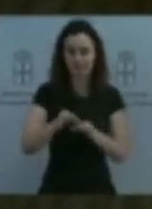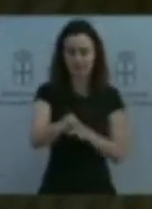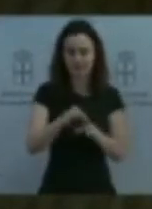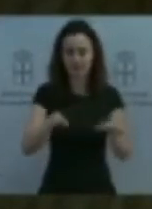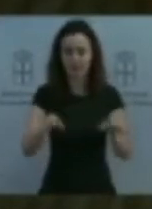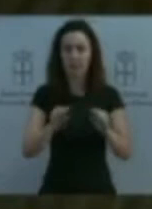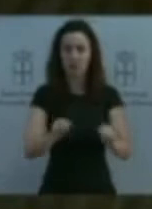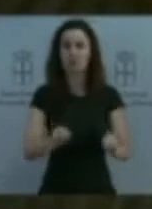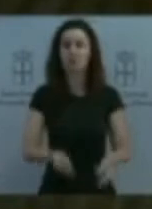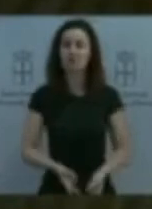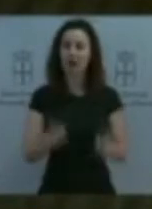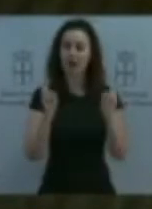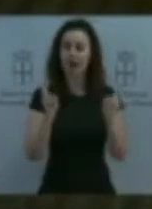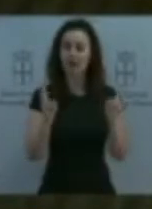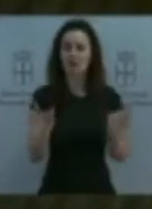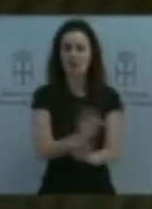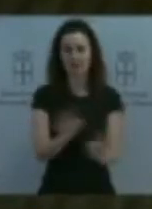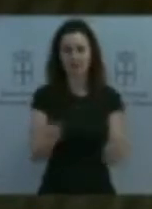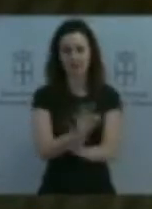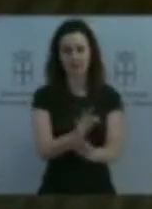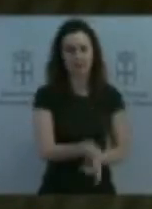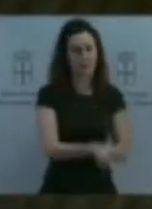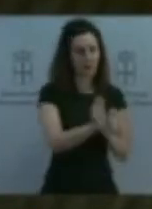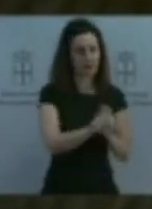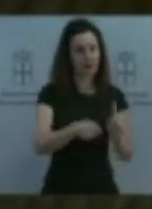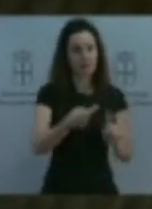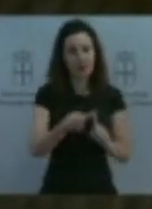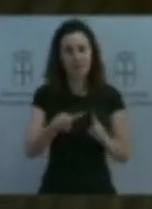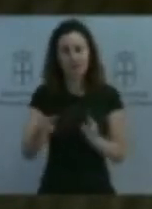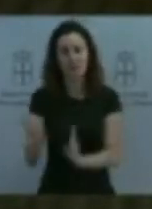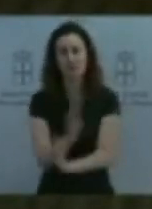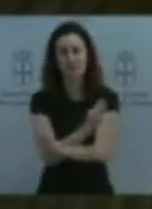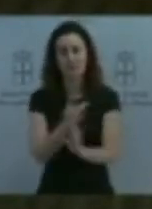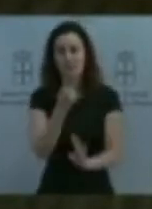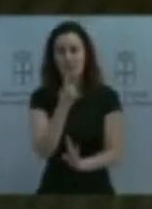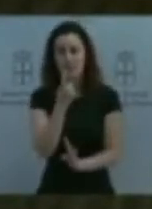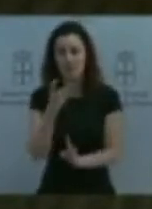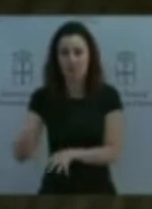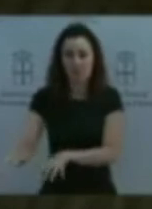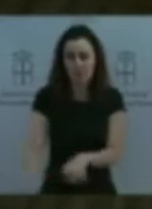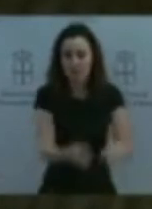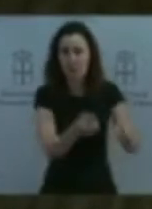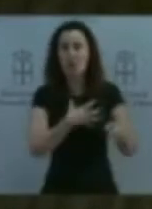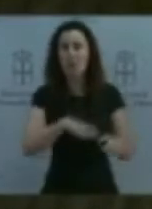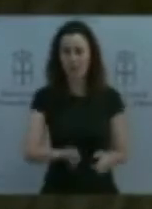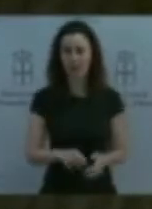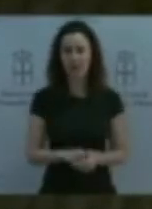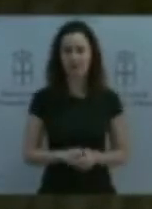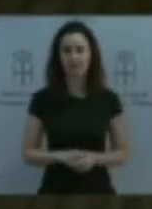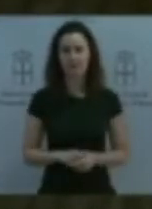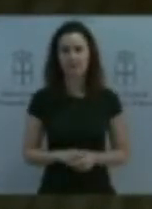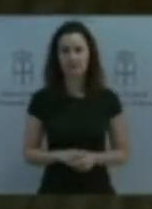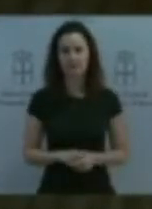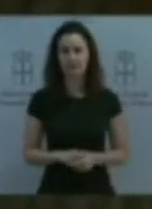diversificar las actividades pesqueras, entre las que se encuentra la extracción de ocle mediante el arranque. A ellos va dirigido esta